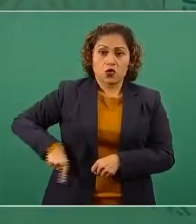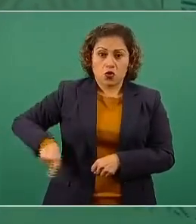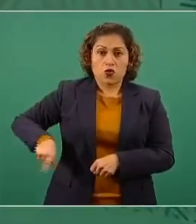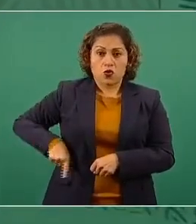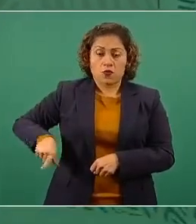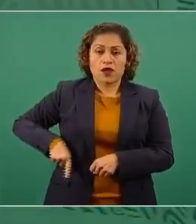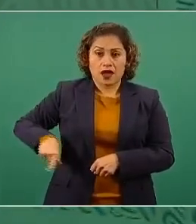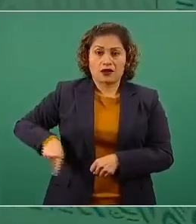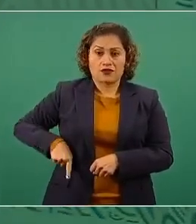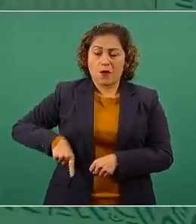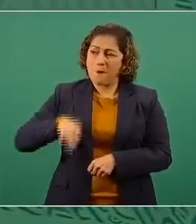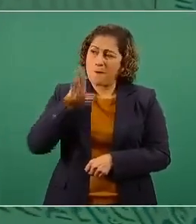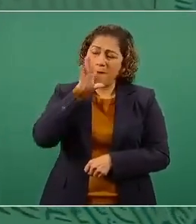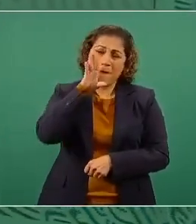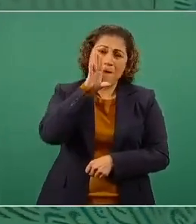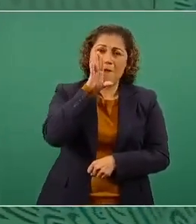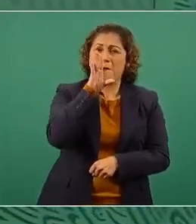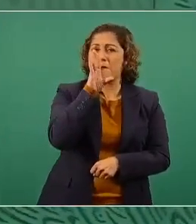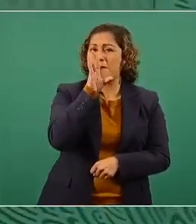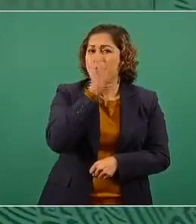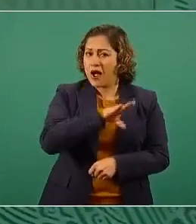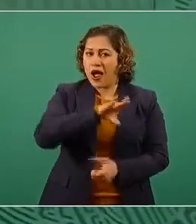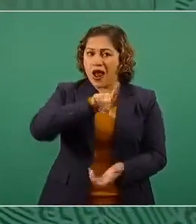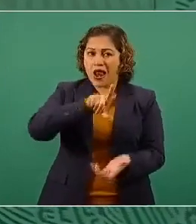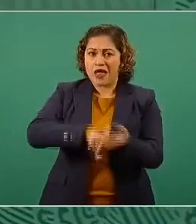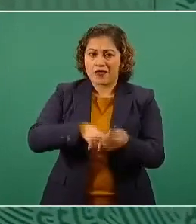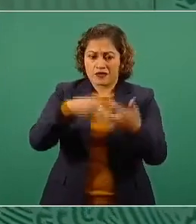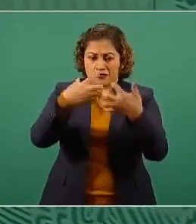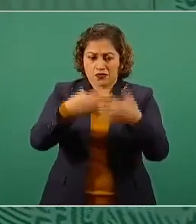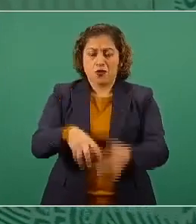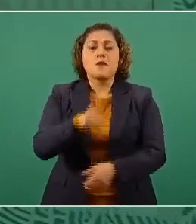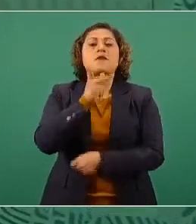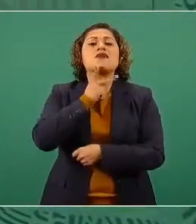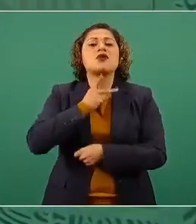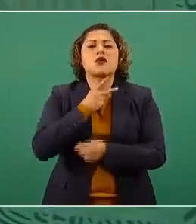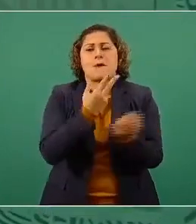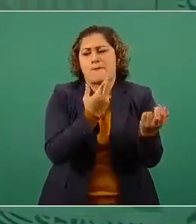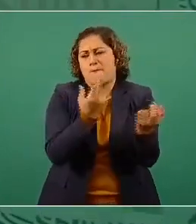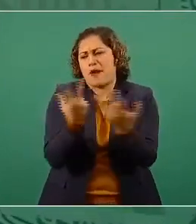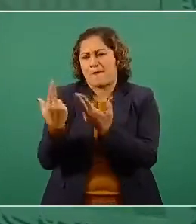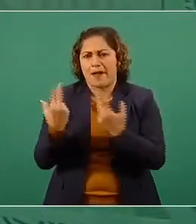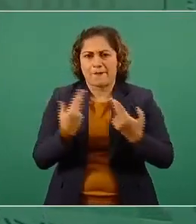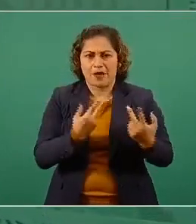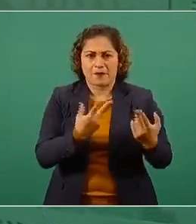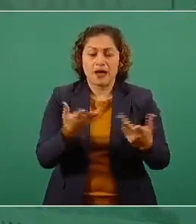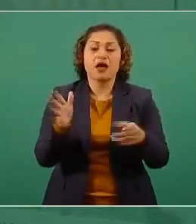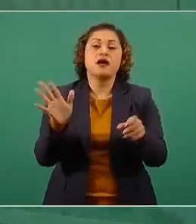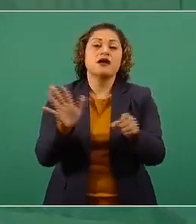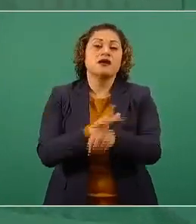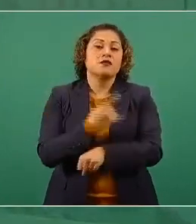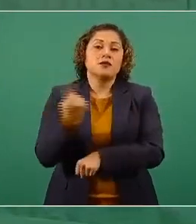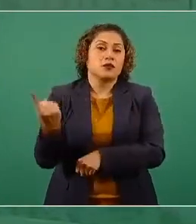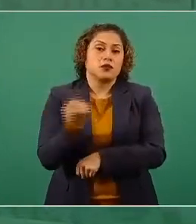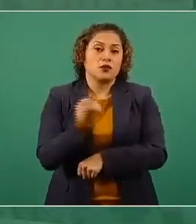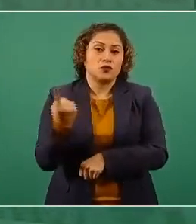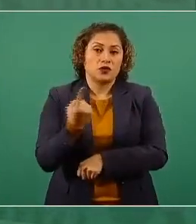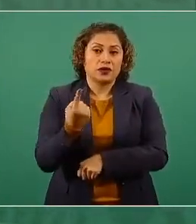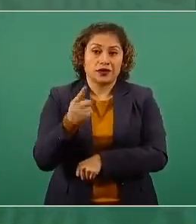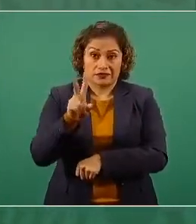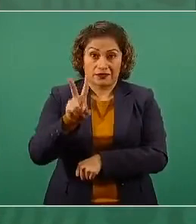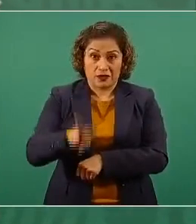completo la industria petroquímica, que era una